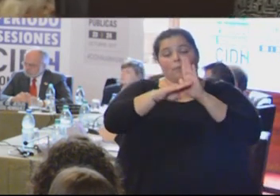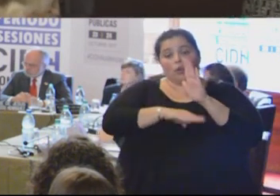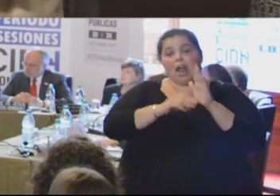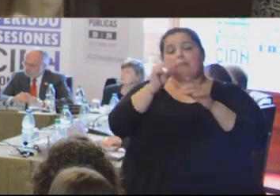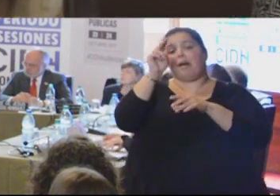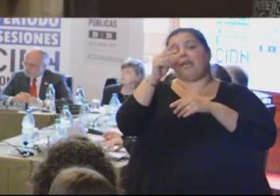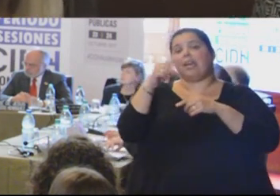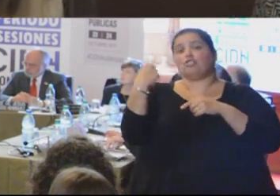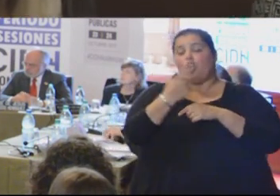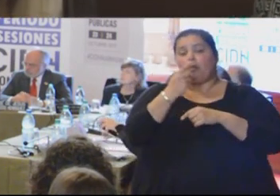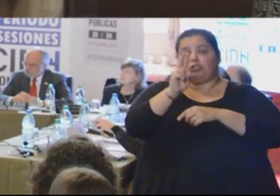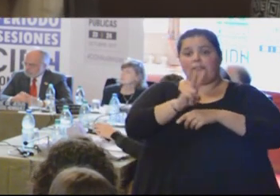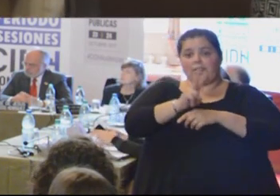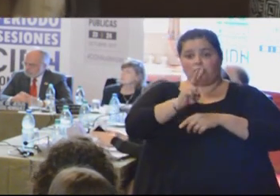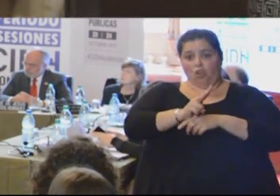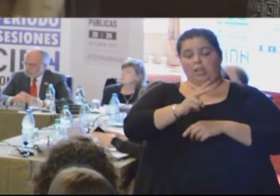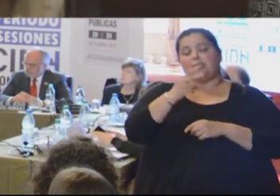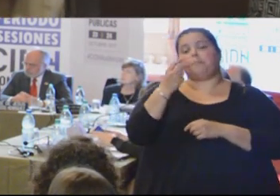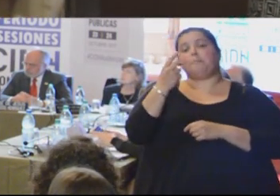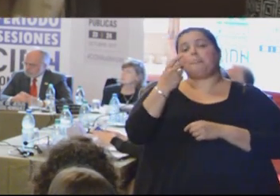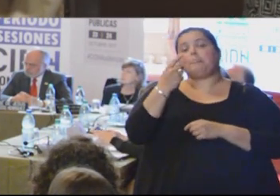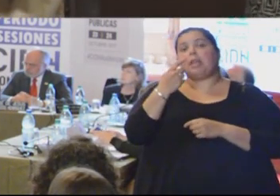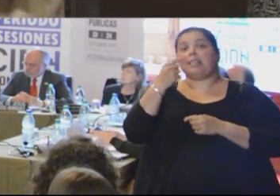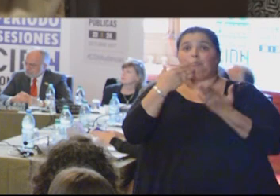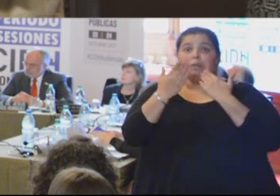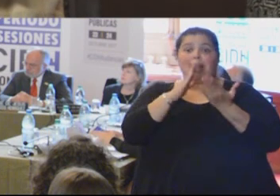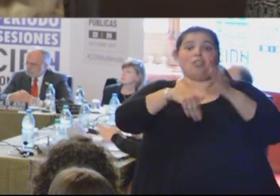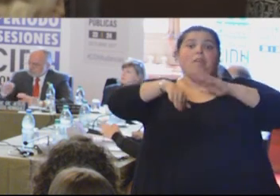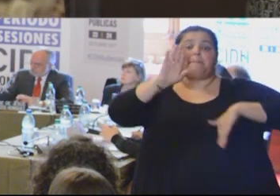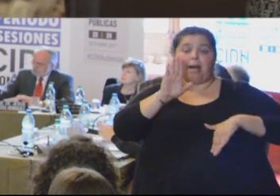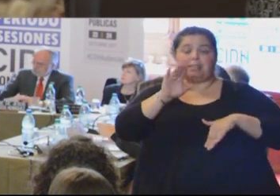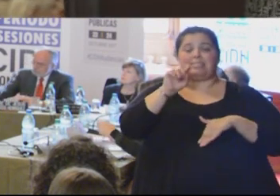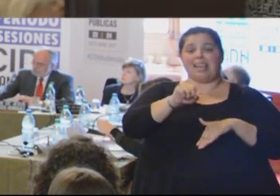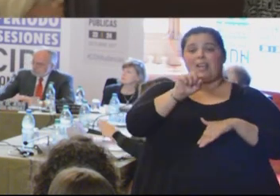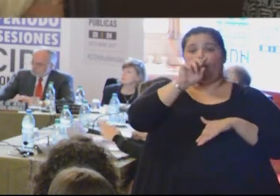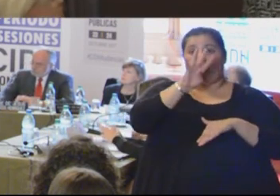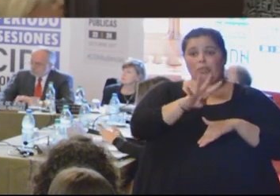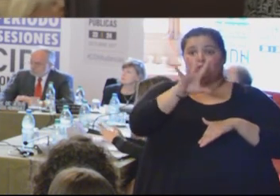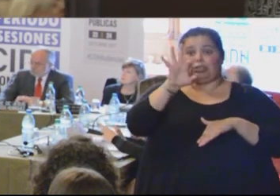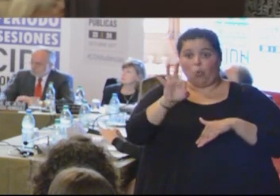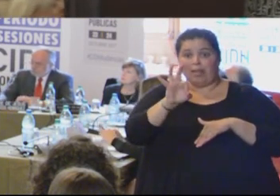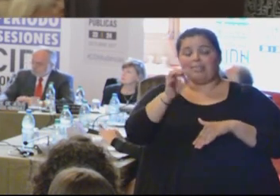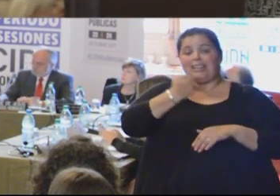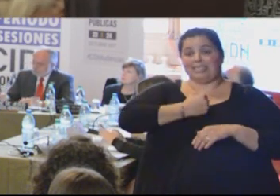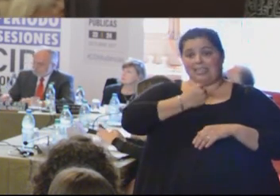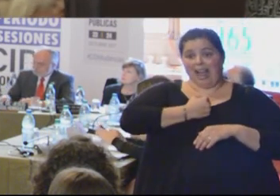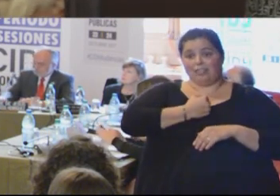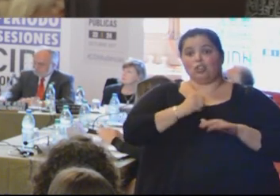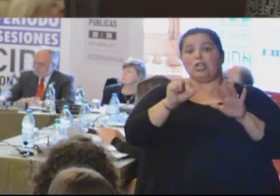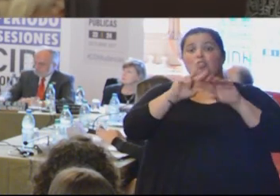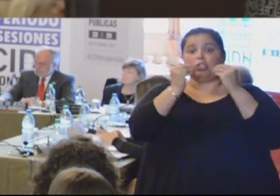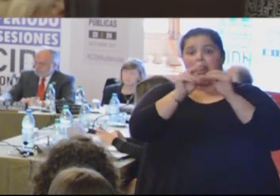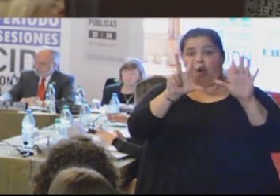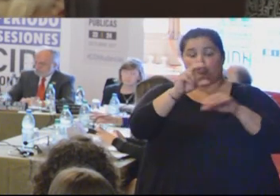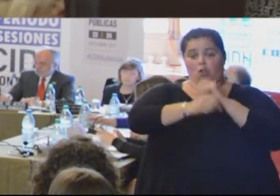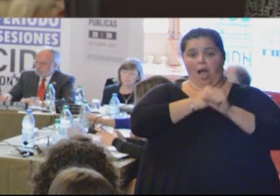el estado colombiano estamos hablando de más de 450 asesinatos en 8 años si la